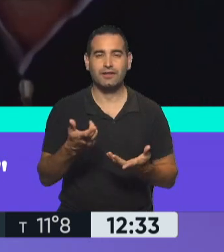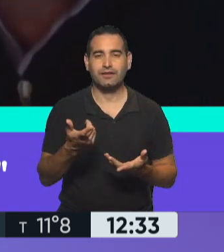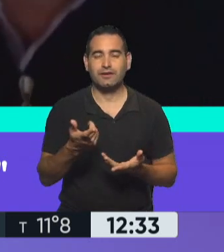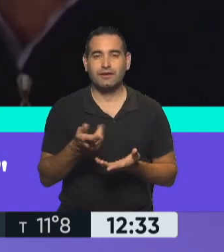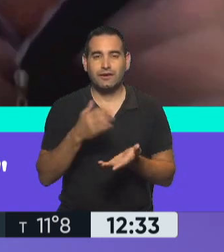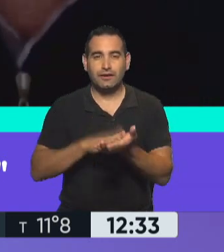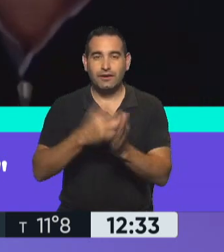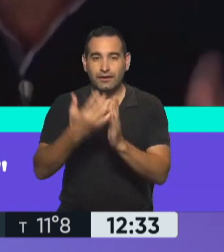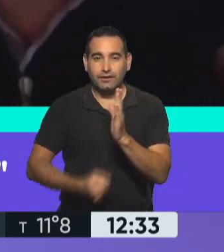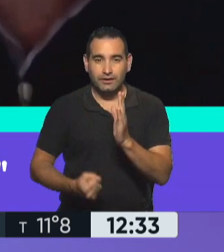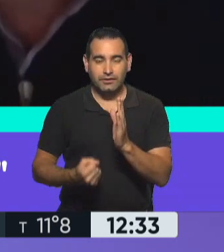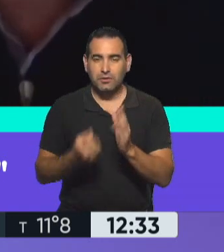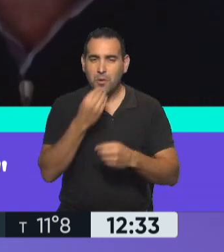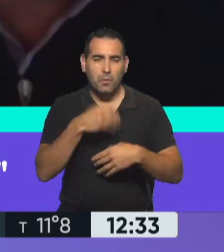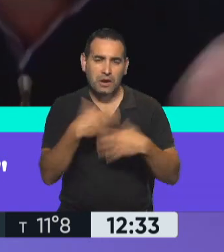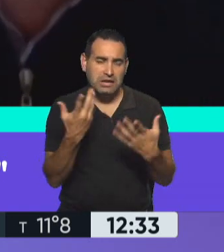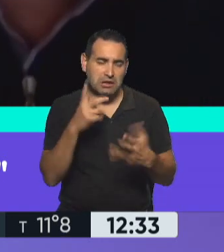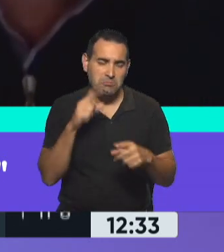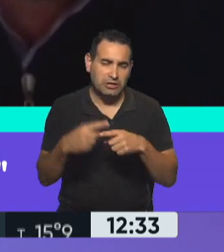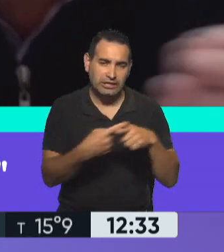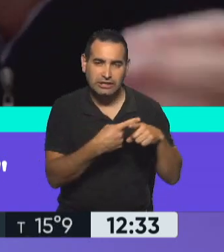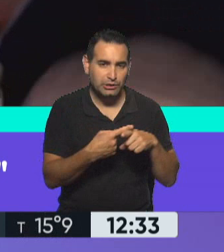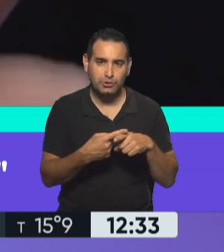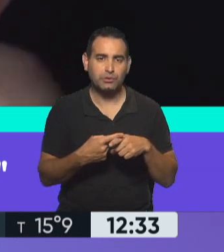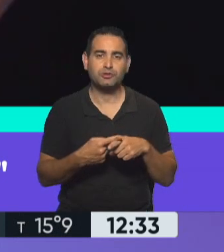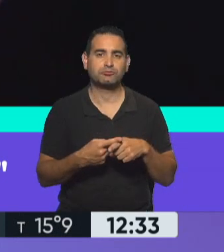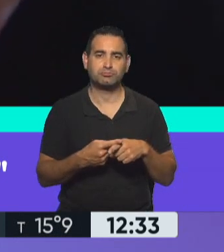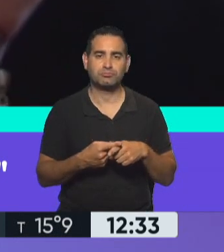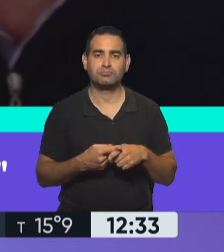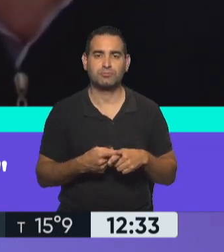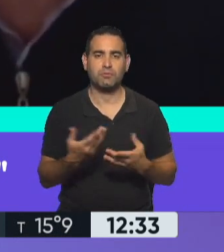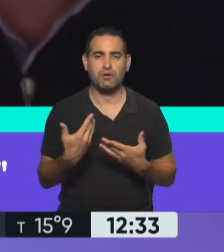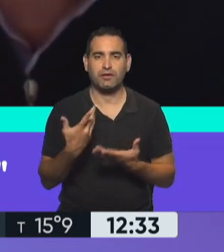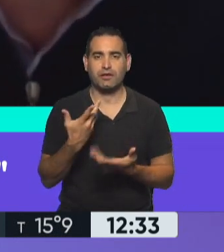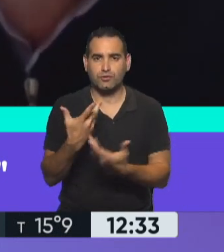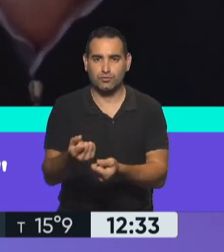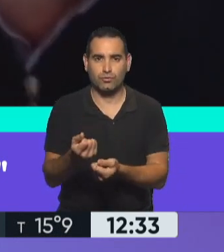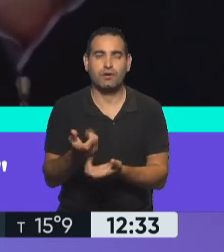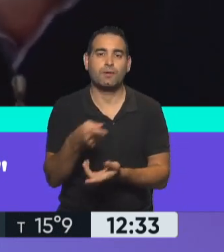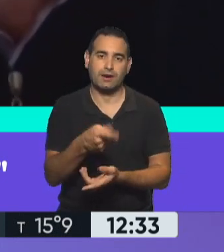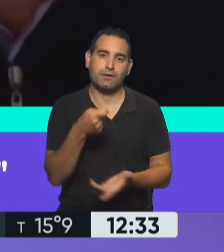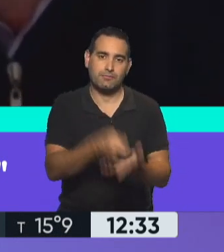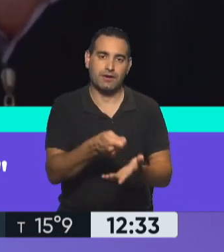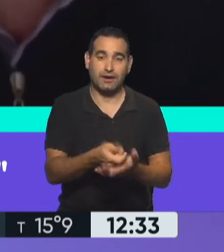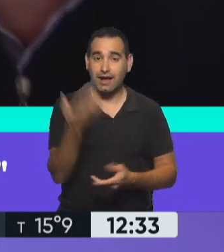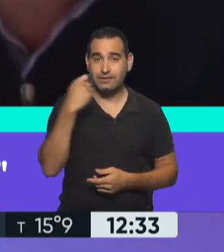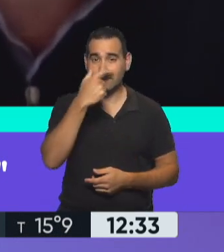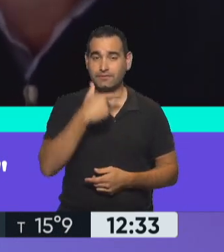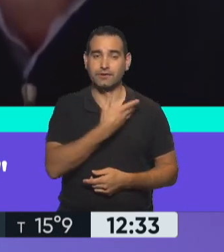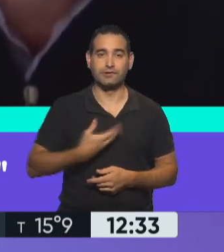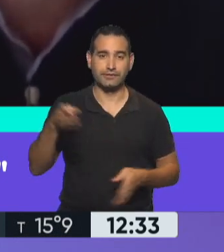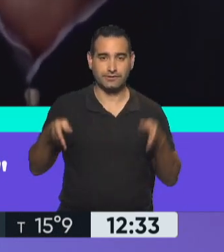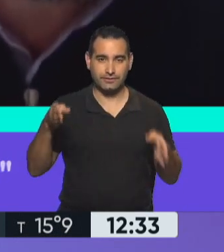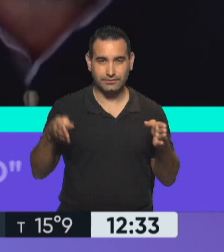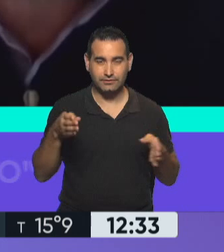social o beneficiarios de cualquier política que ayude a poder pagar el servicio público, porque durante el macrismo eliminó